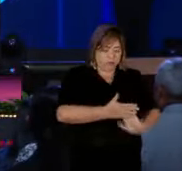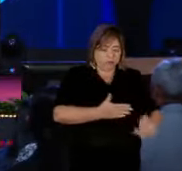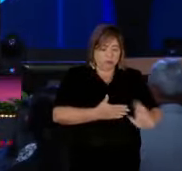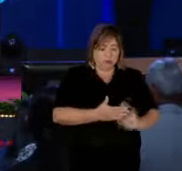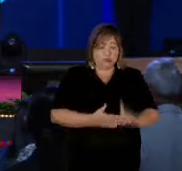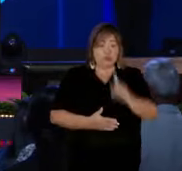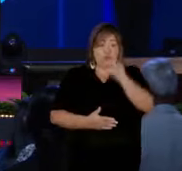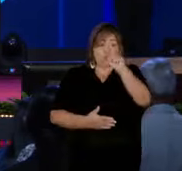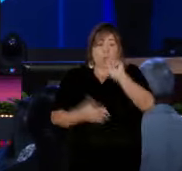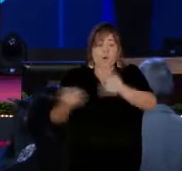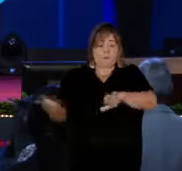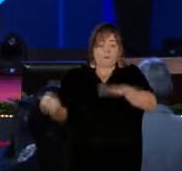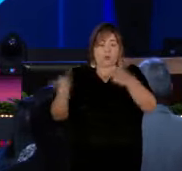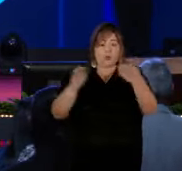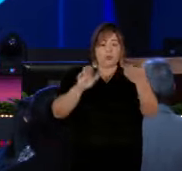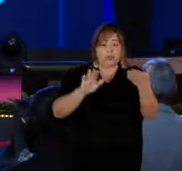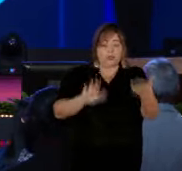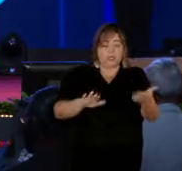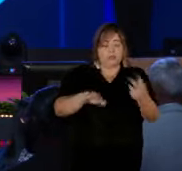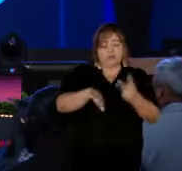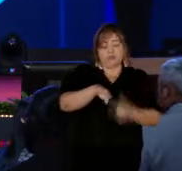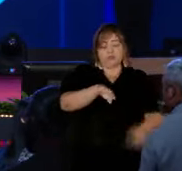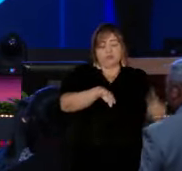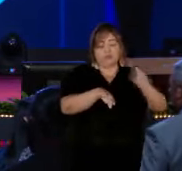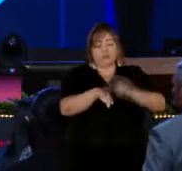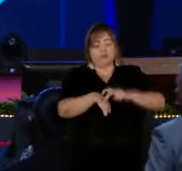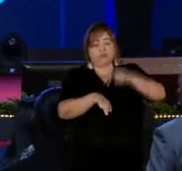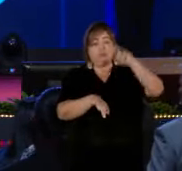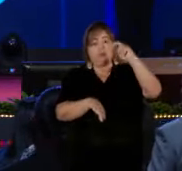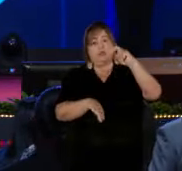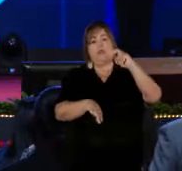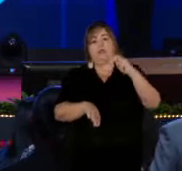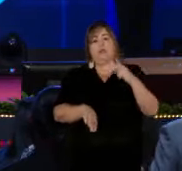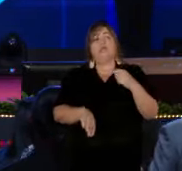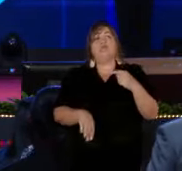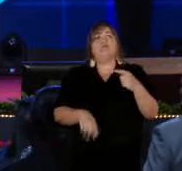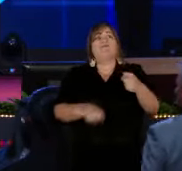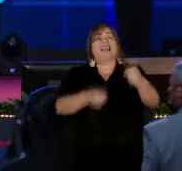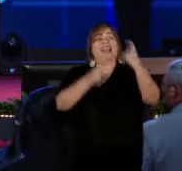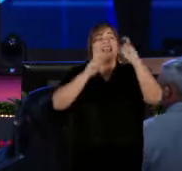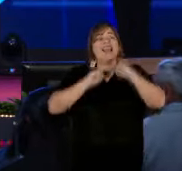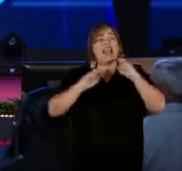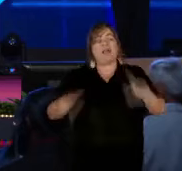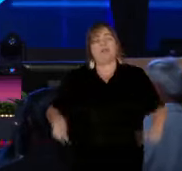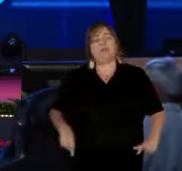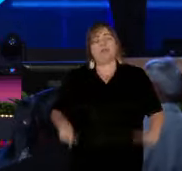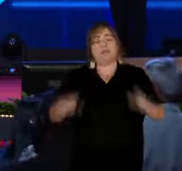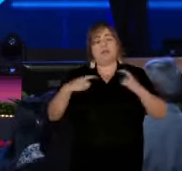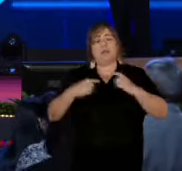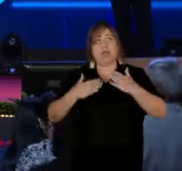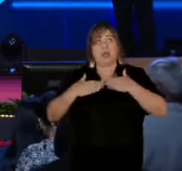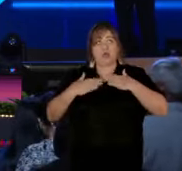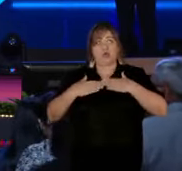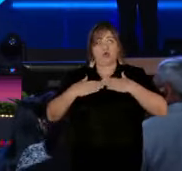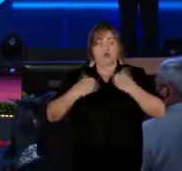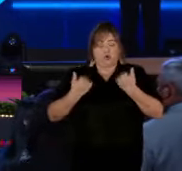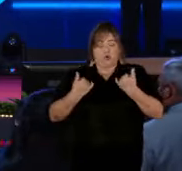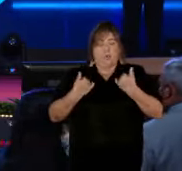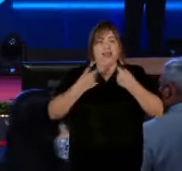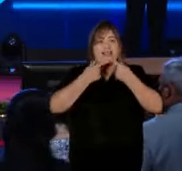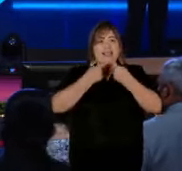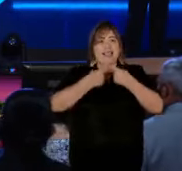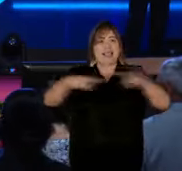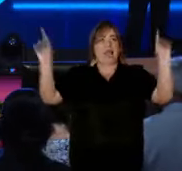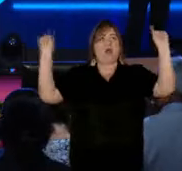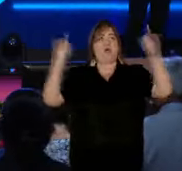morir y resucitar me estás dando vida a mí. Me declaro libre, me